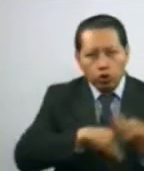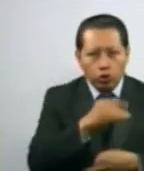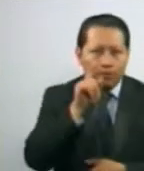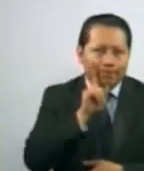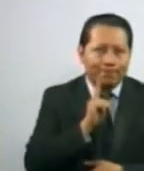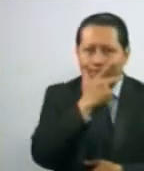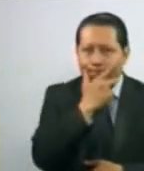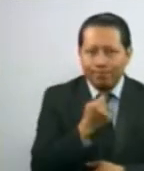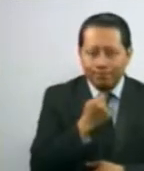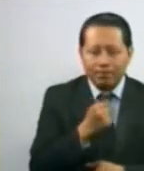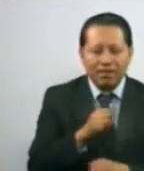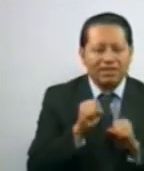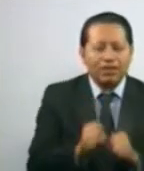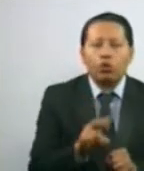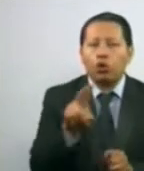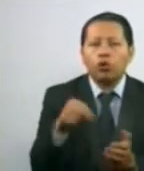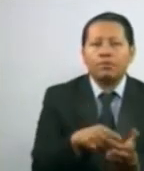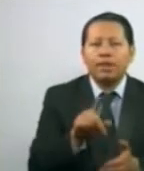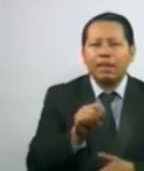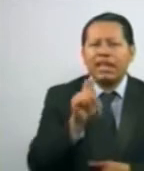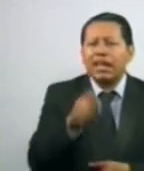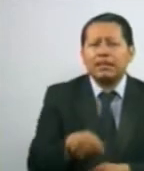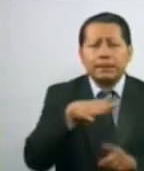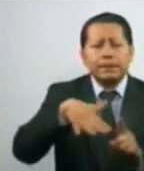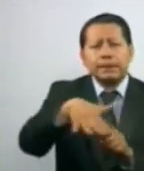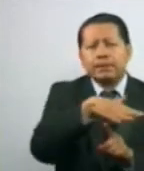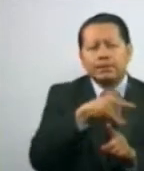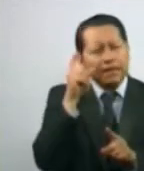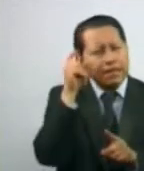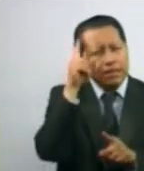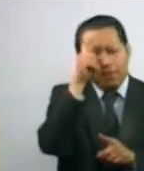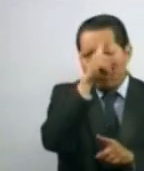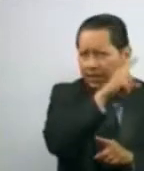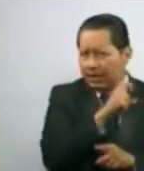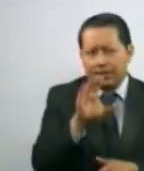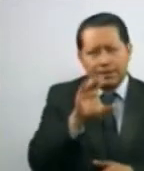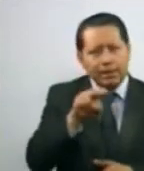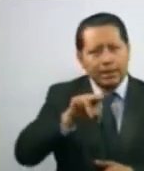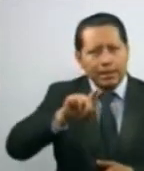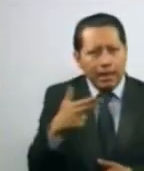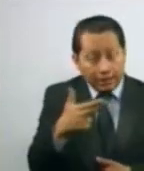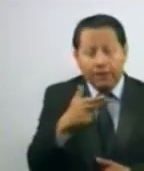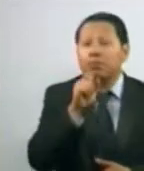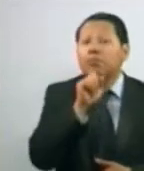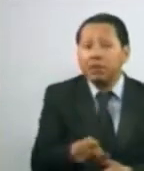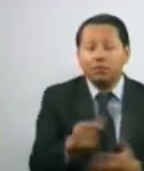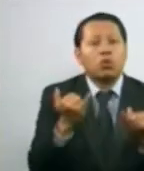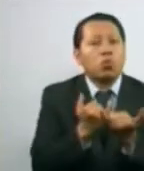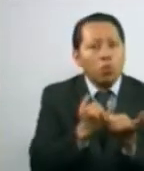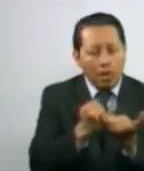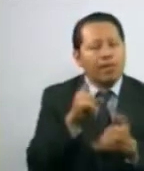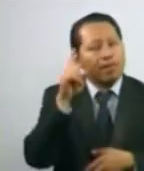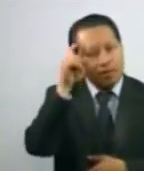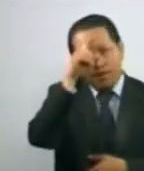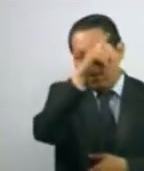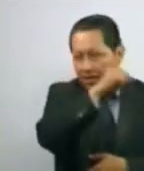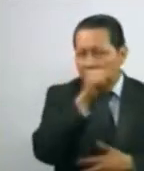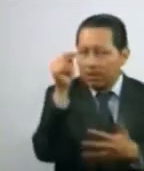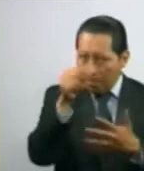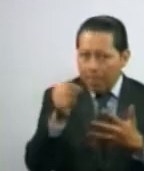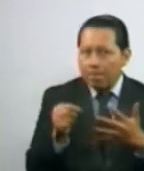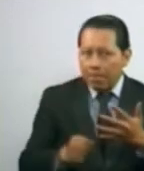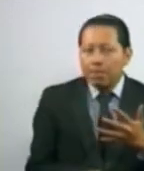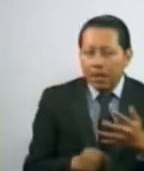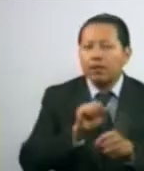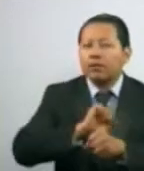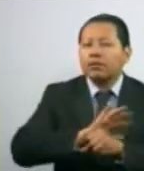duda, el 2020 es el escenario más complejo para la CNDH y enfrenta grandes retos ante esta